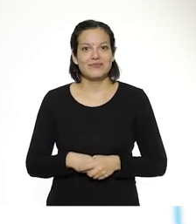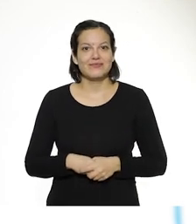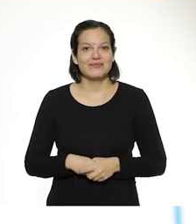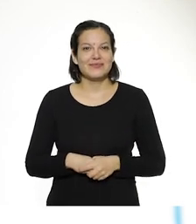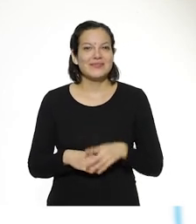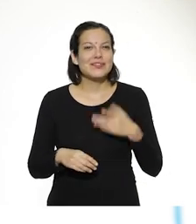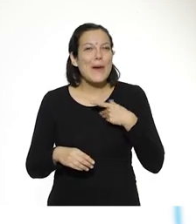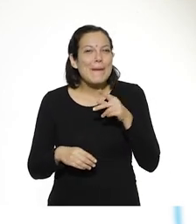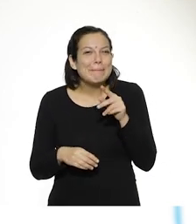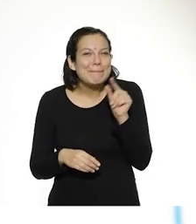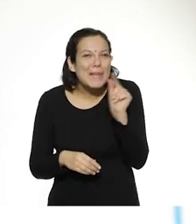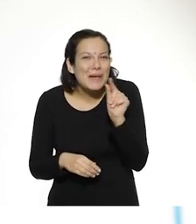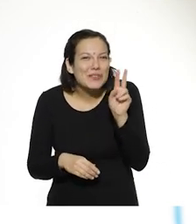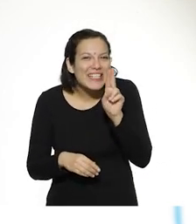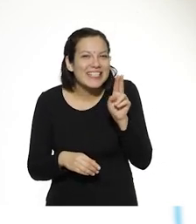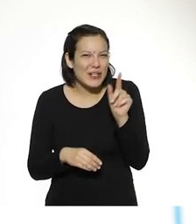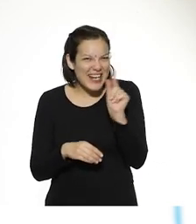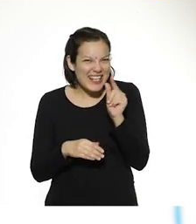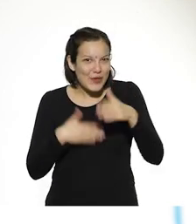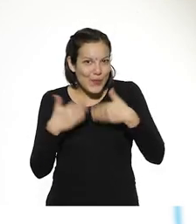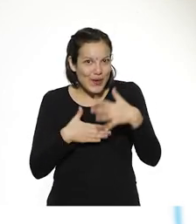¿Me dan permiso de jugar un ratito?